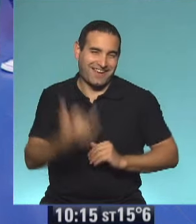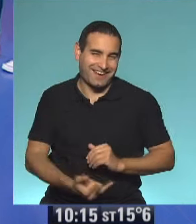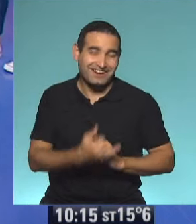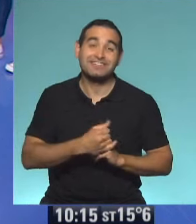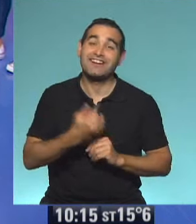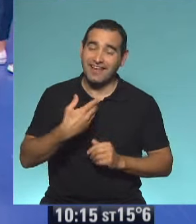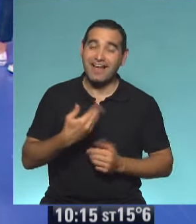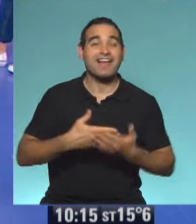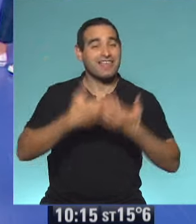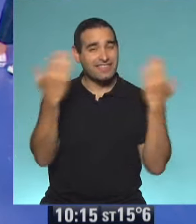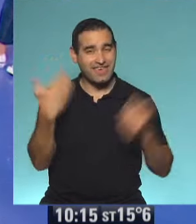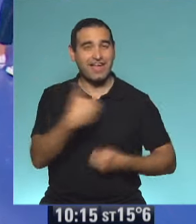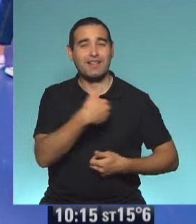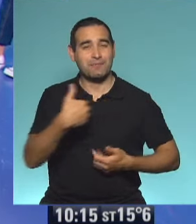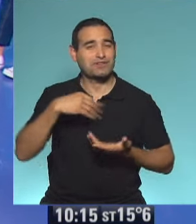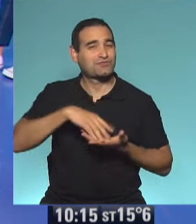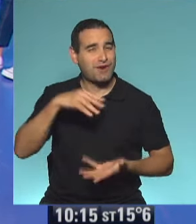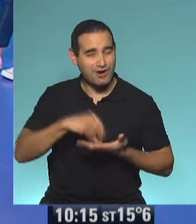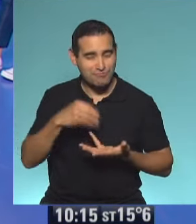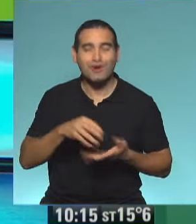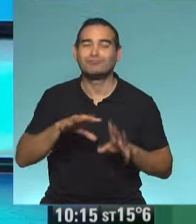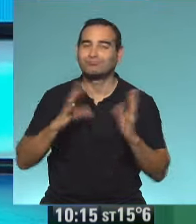Pachamama. Día de la Pachamama, me acordé mucho de...